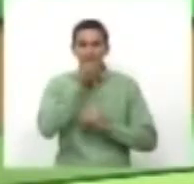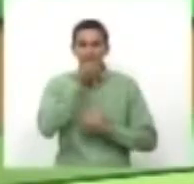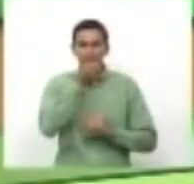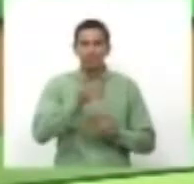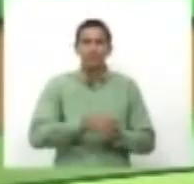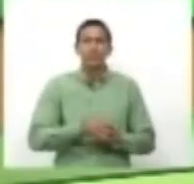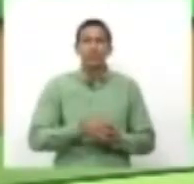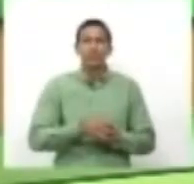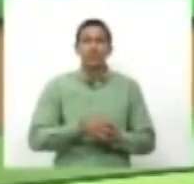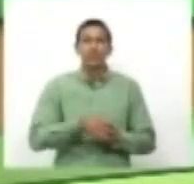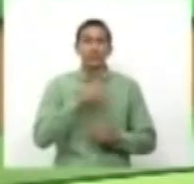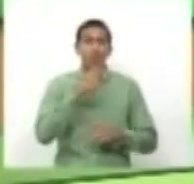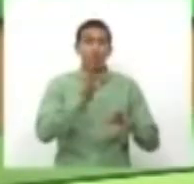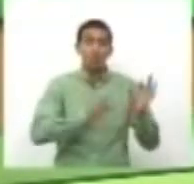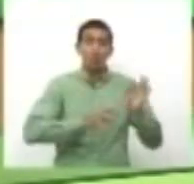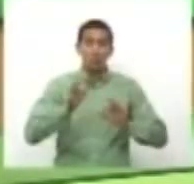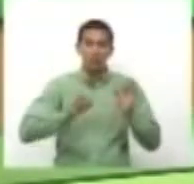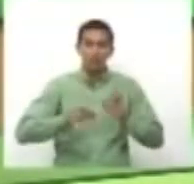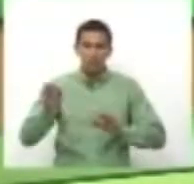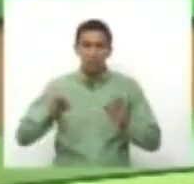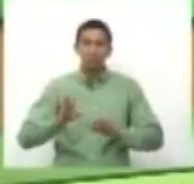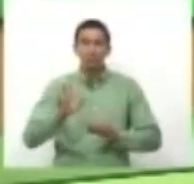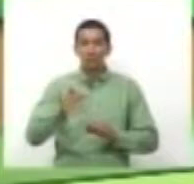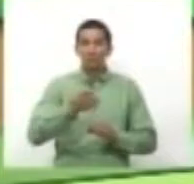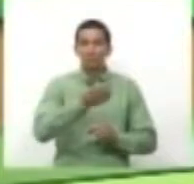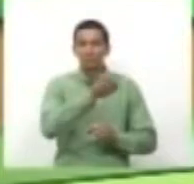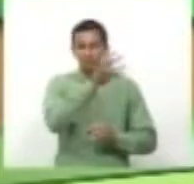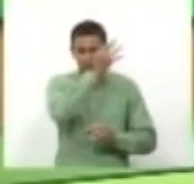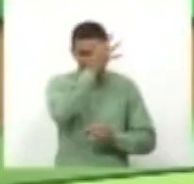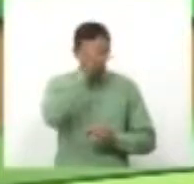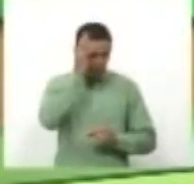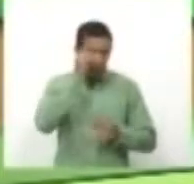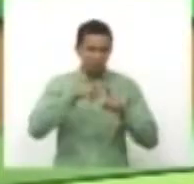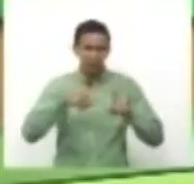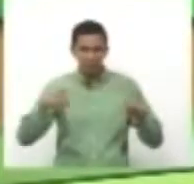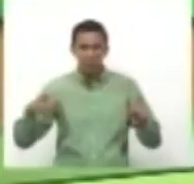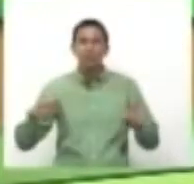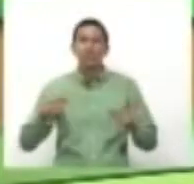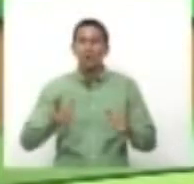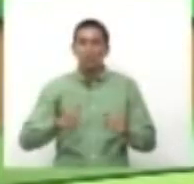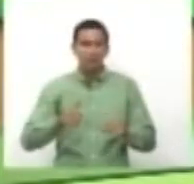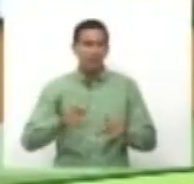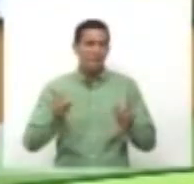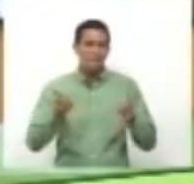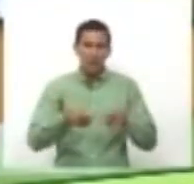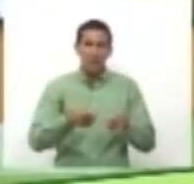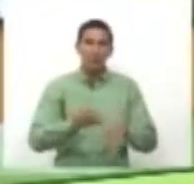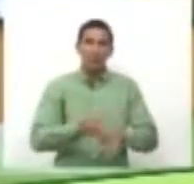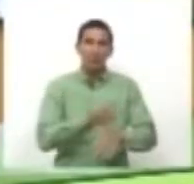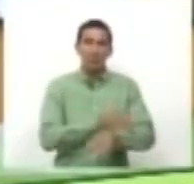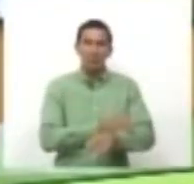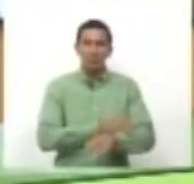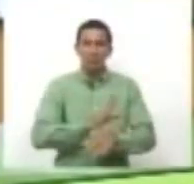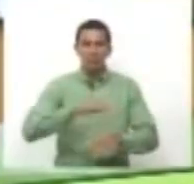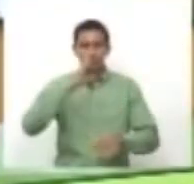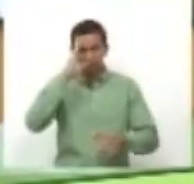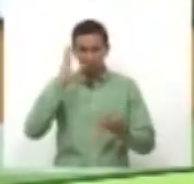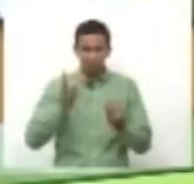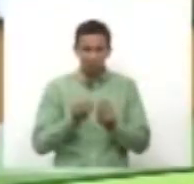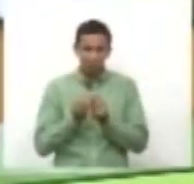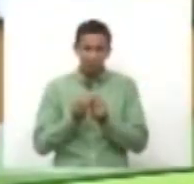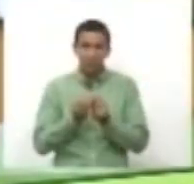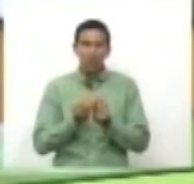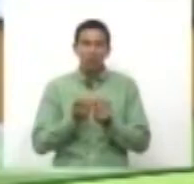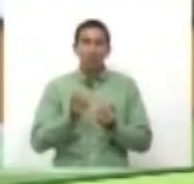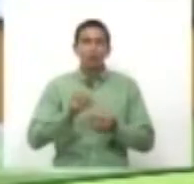La organización dedicada al tráfico de estupefacientes fue desmantelada en las últimas horas en desarrollo de la operación Jinete, que se cumplió en